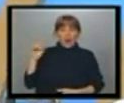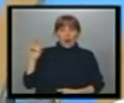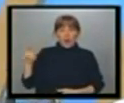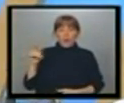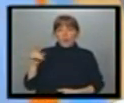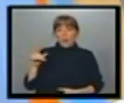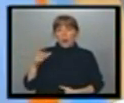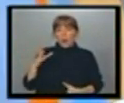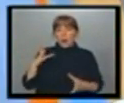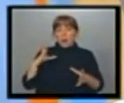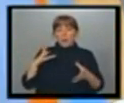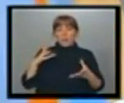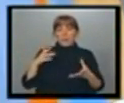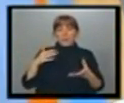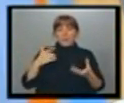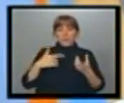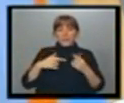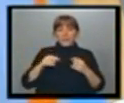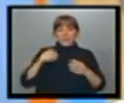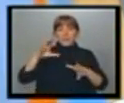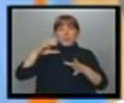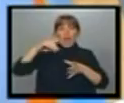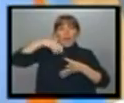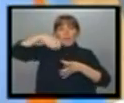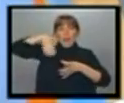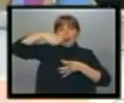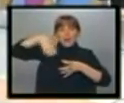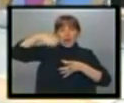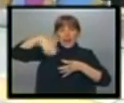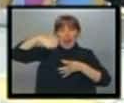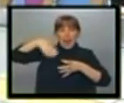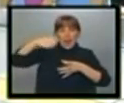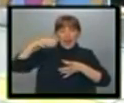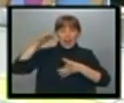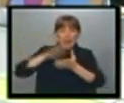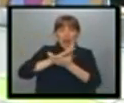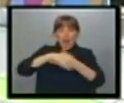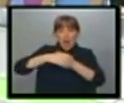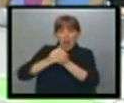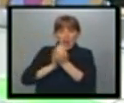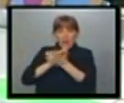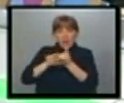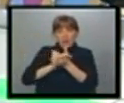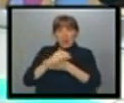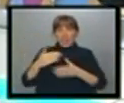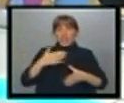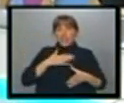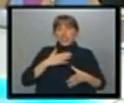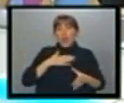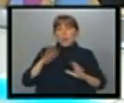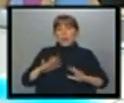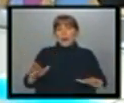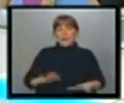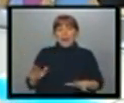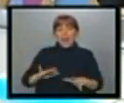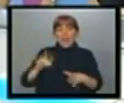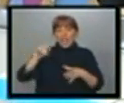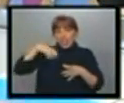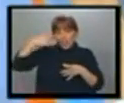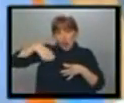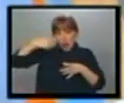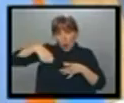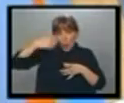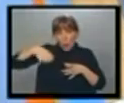podés poner en... ¿Viste los frascos de las mermeladas? Sí. Lo limpiás y te haces vos mismo el propio